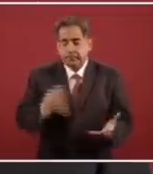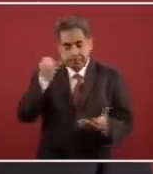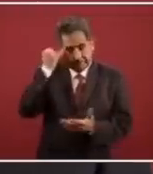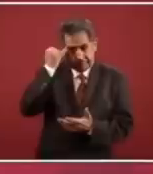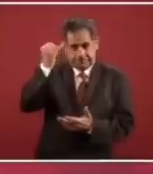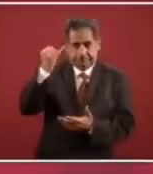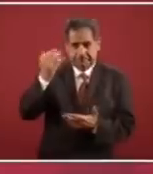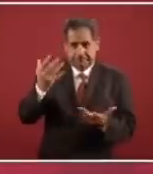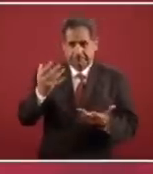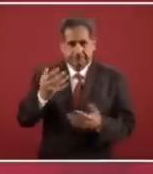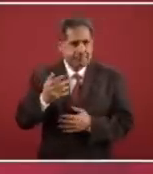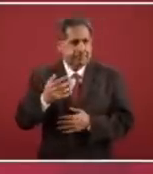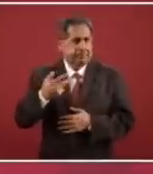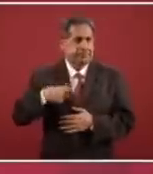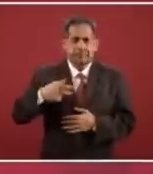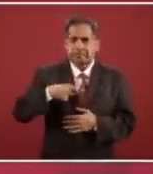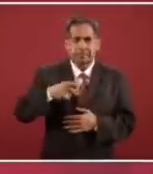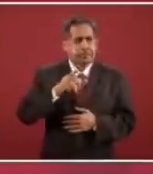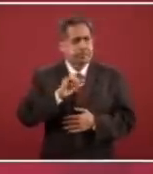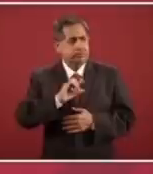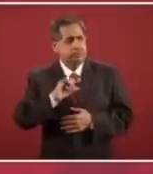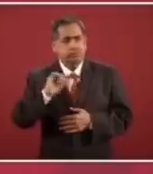Imagínense las autoridades